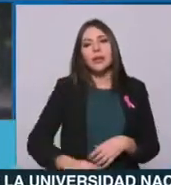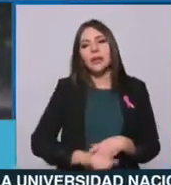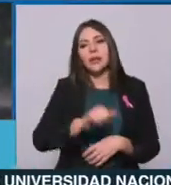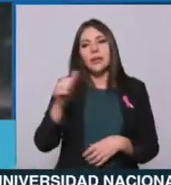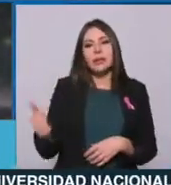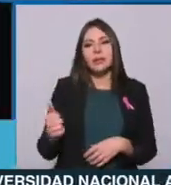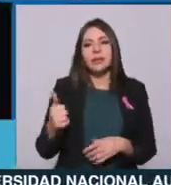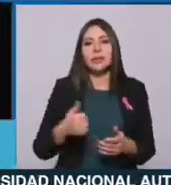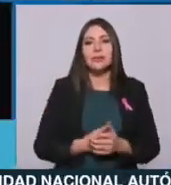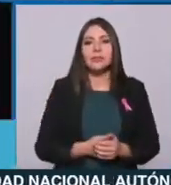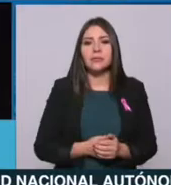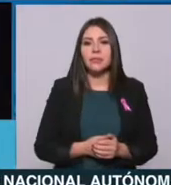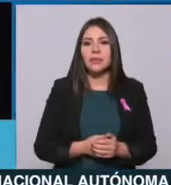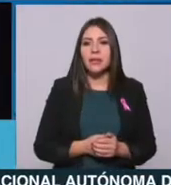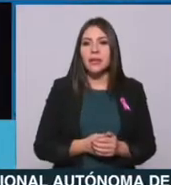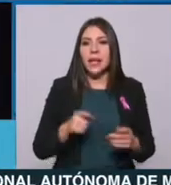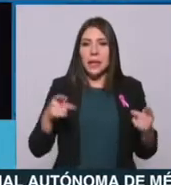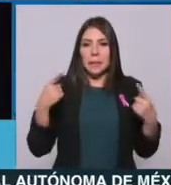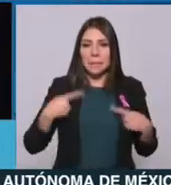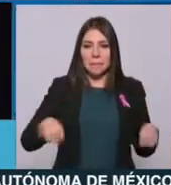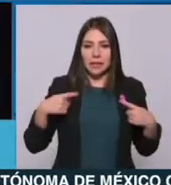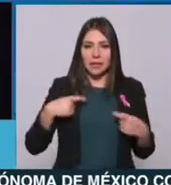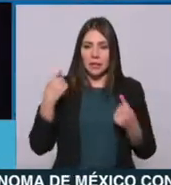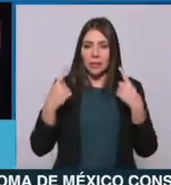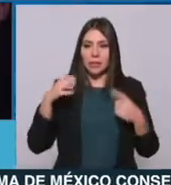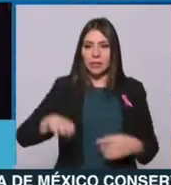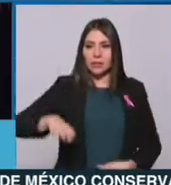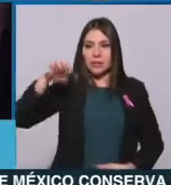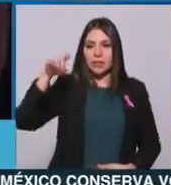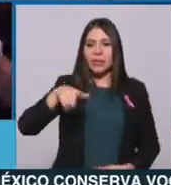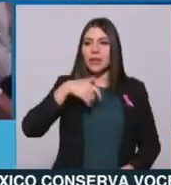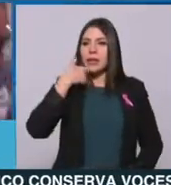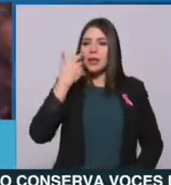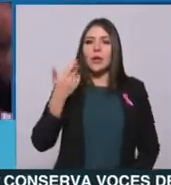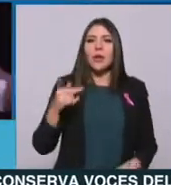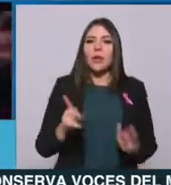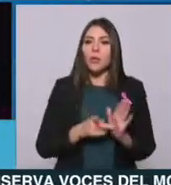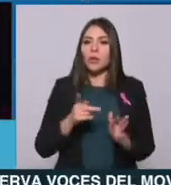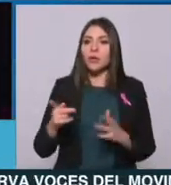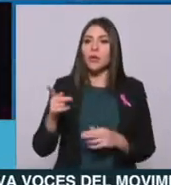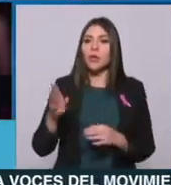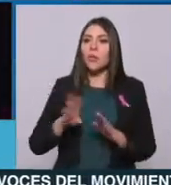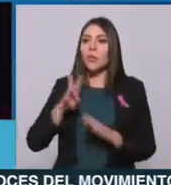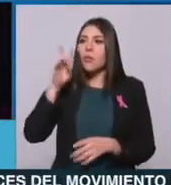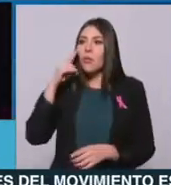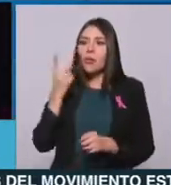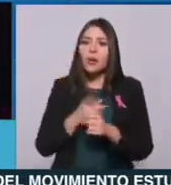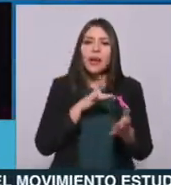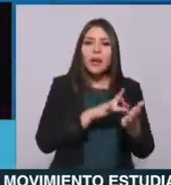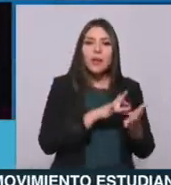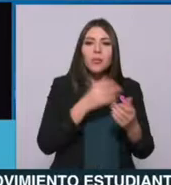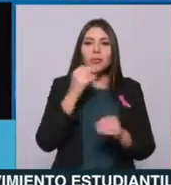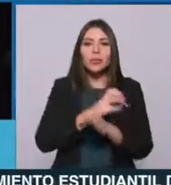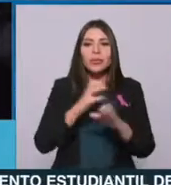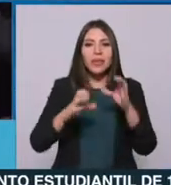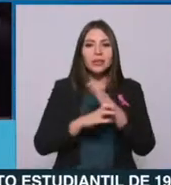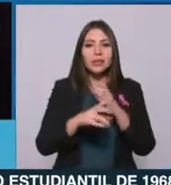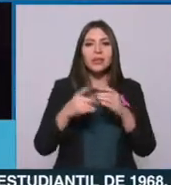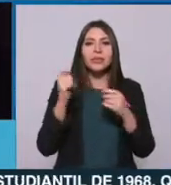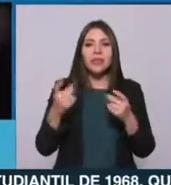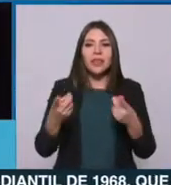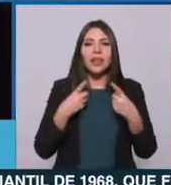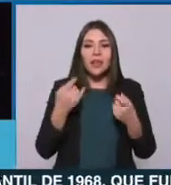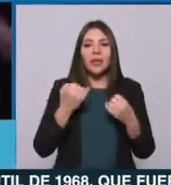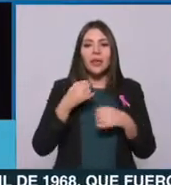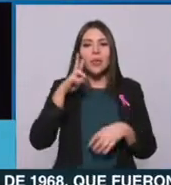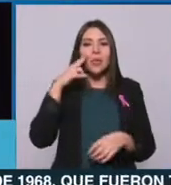voluntariado. Las personas mayores tenemos que hacer voluntariado para regresar al mundo un poco de lo que nos dio. Y sobre todo, yo creo que el voluntariado